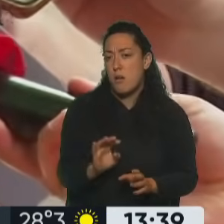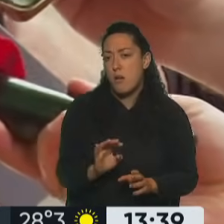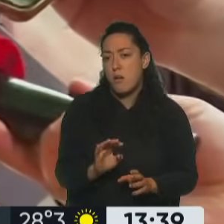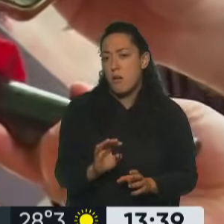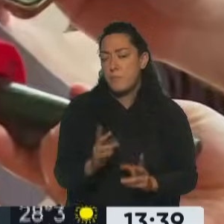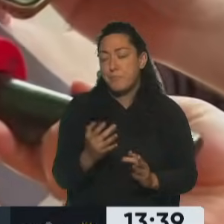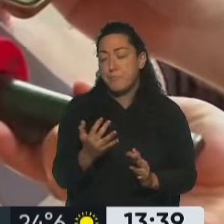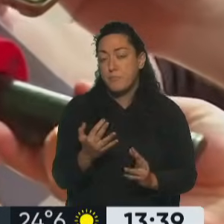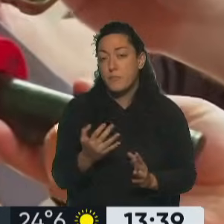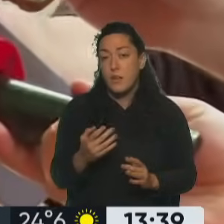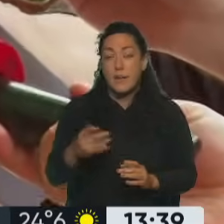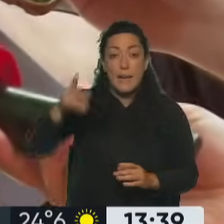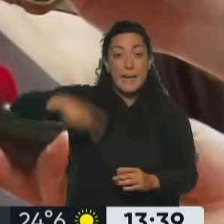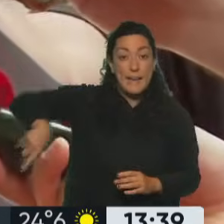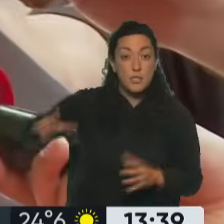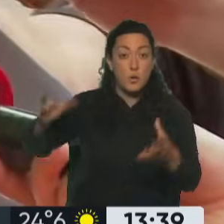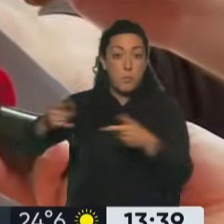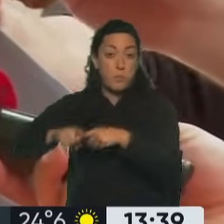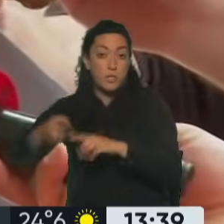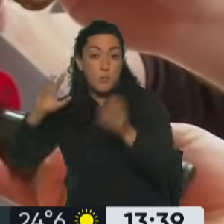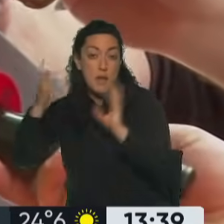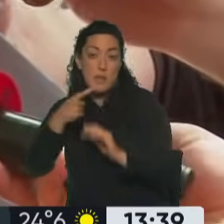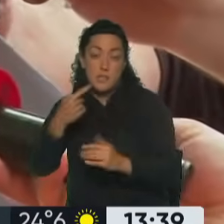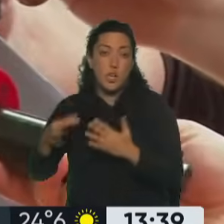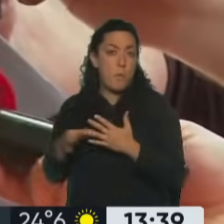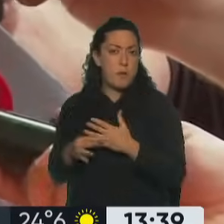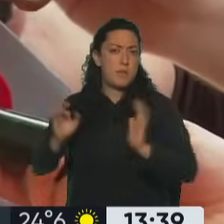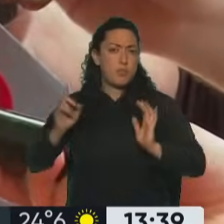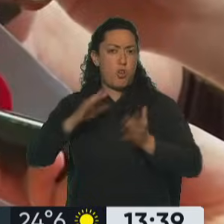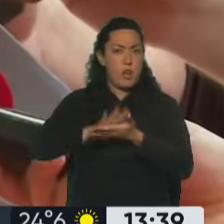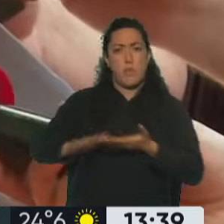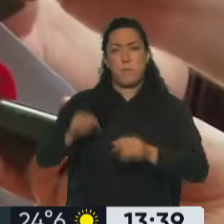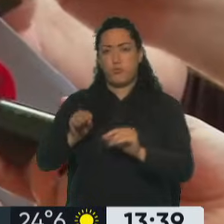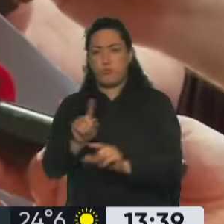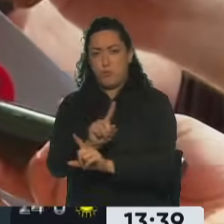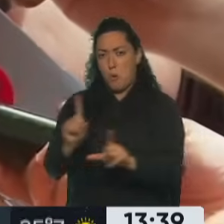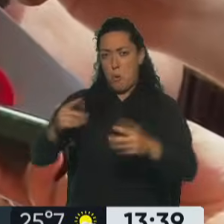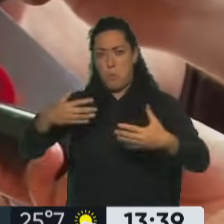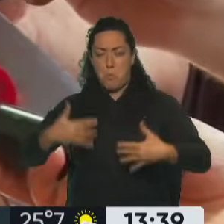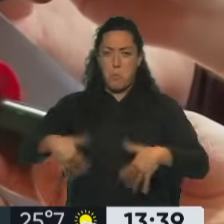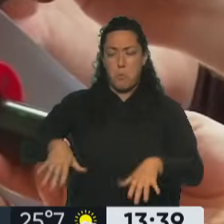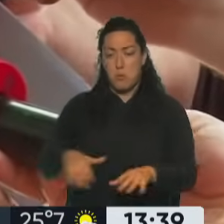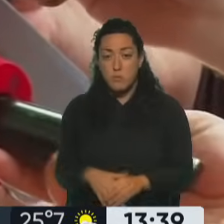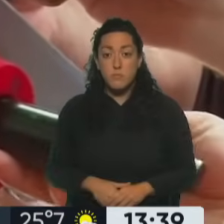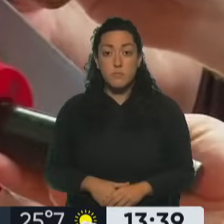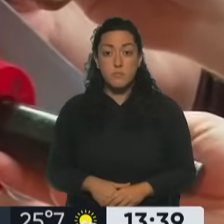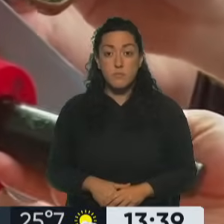lo que se comprometieron ayer y anteayer en